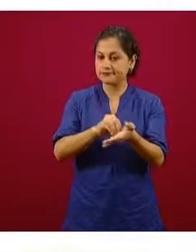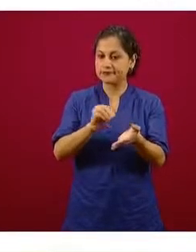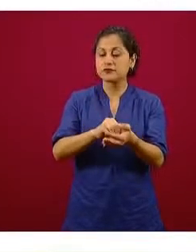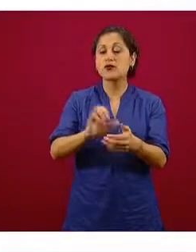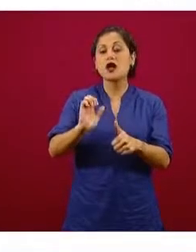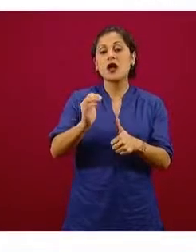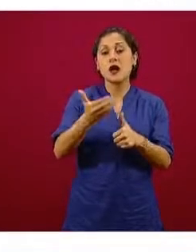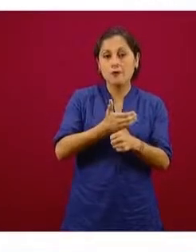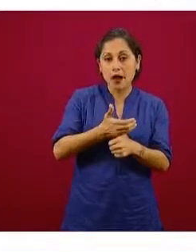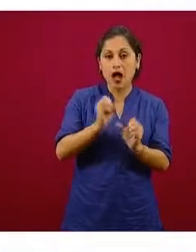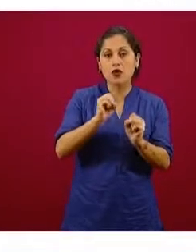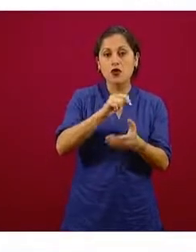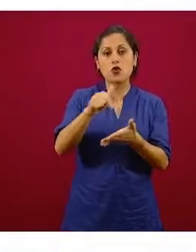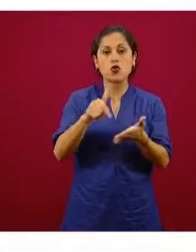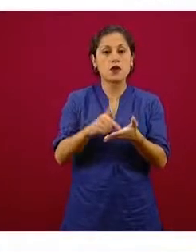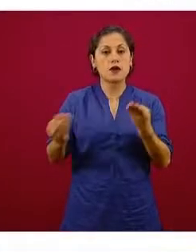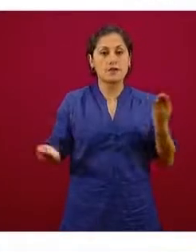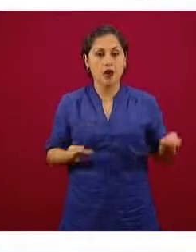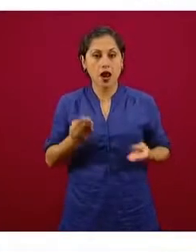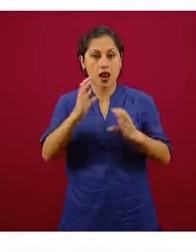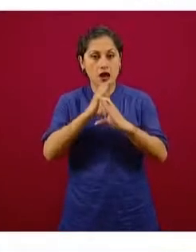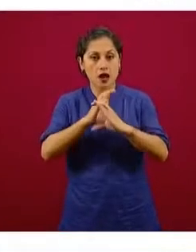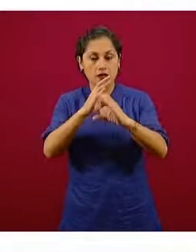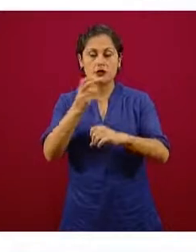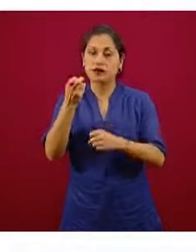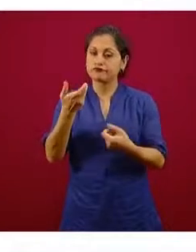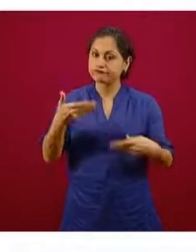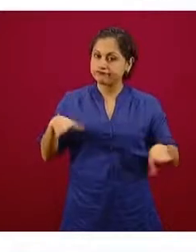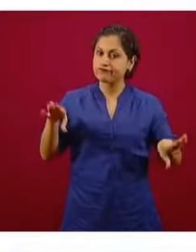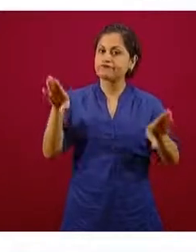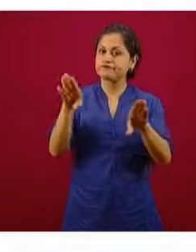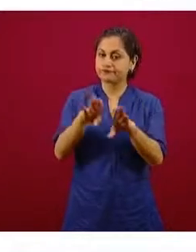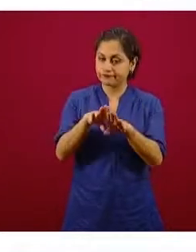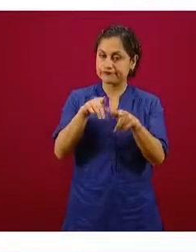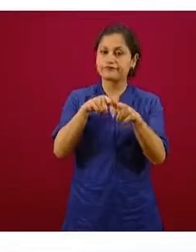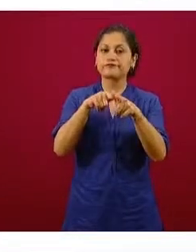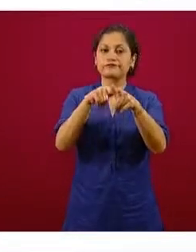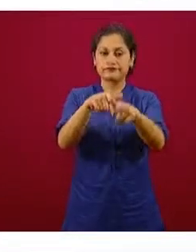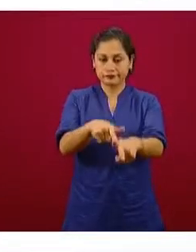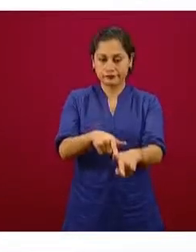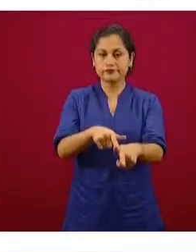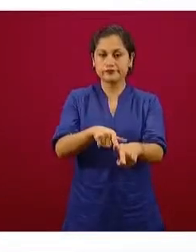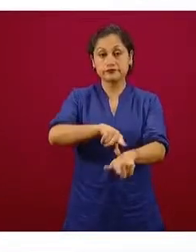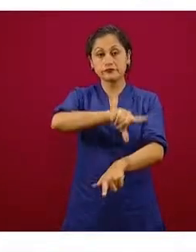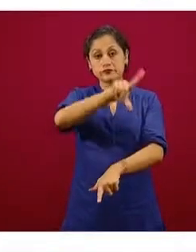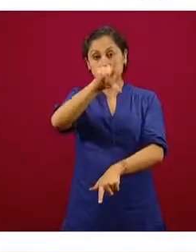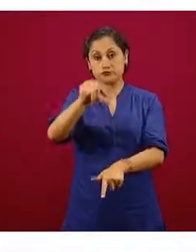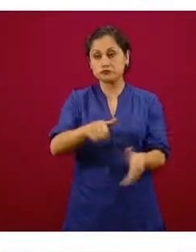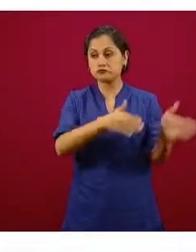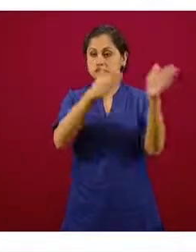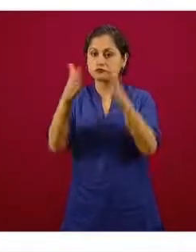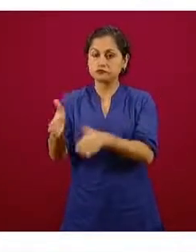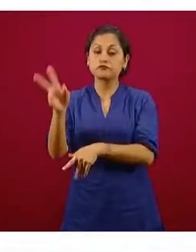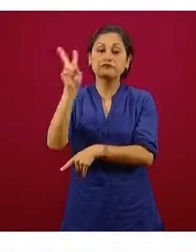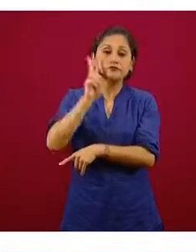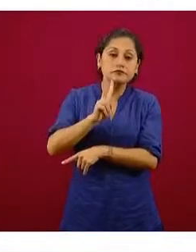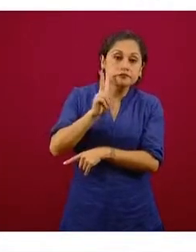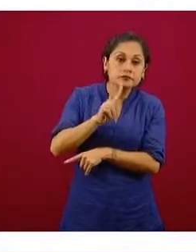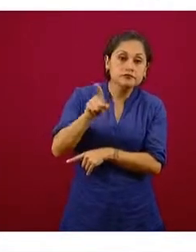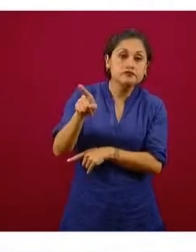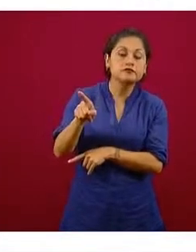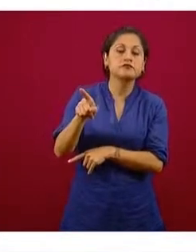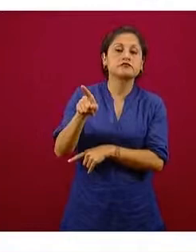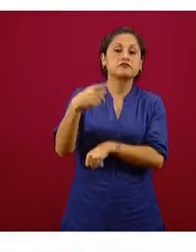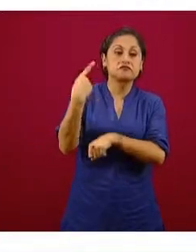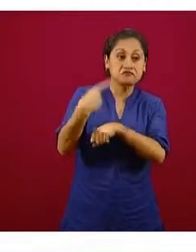o similares. Todos estos también deben de permanecer todavía cerrados hasta que se pueda llegar a un siguiente nivel de